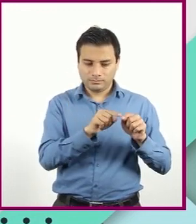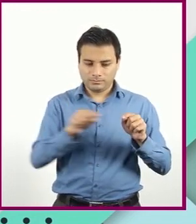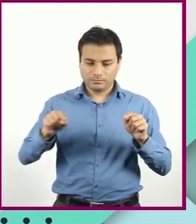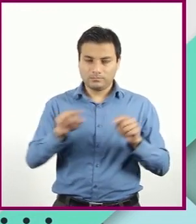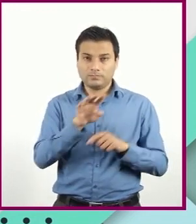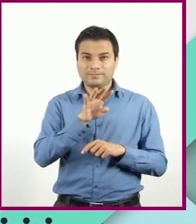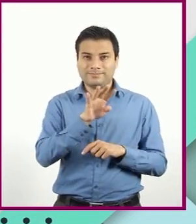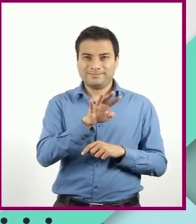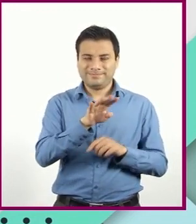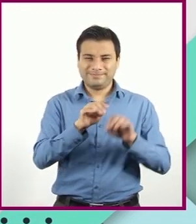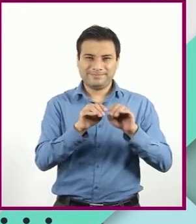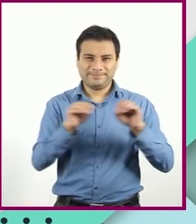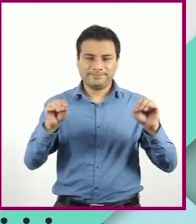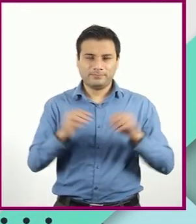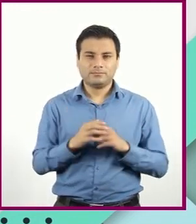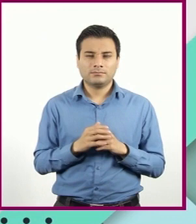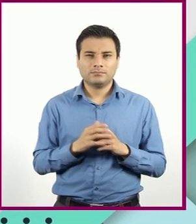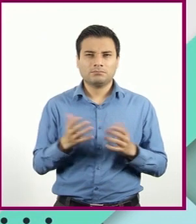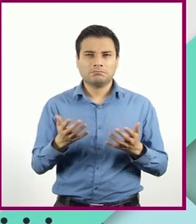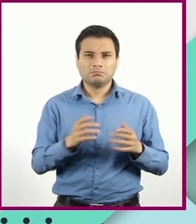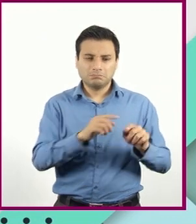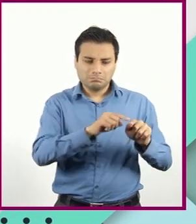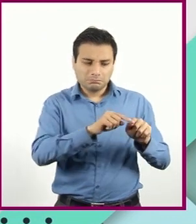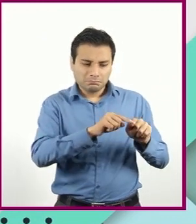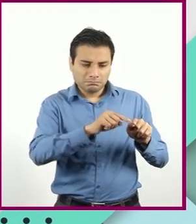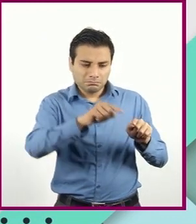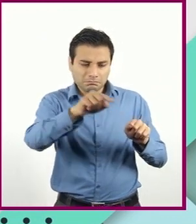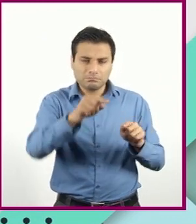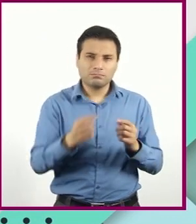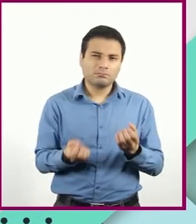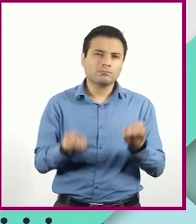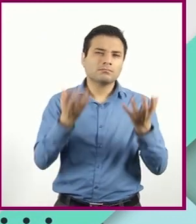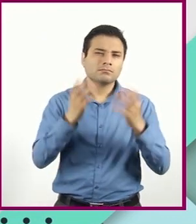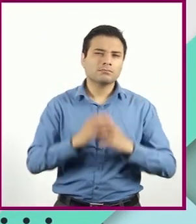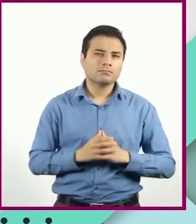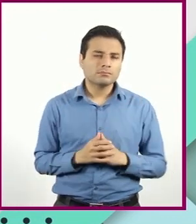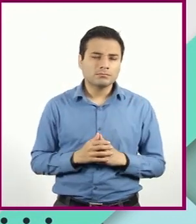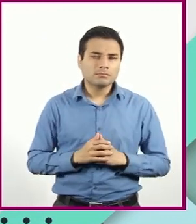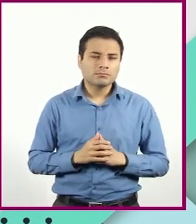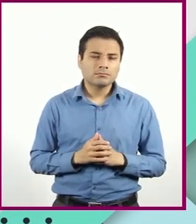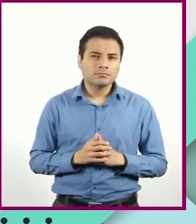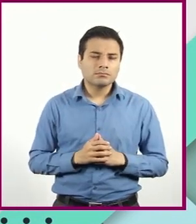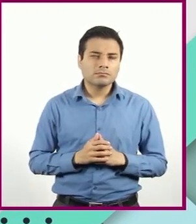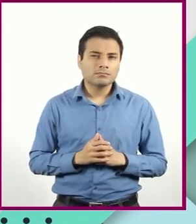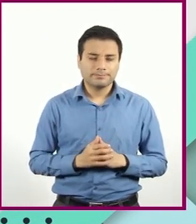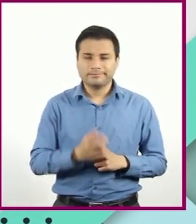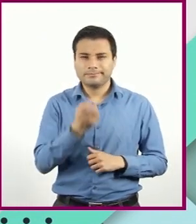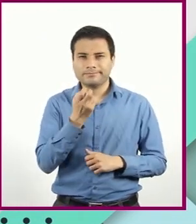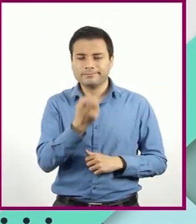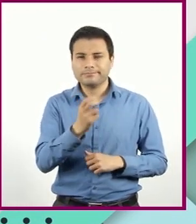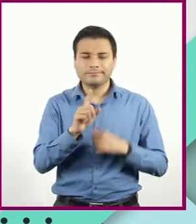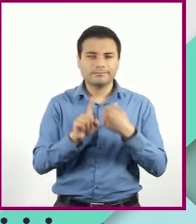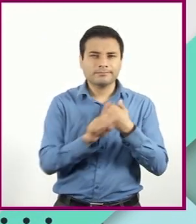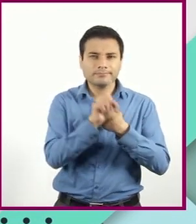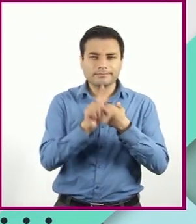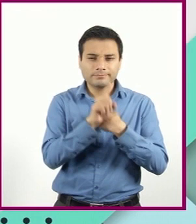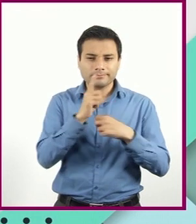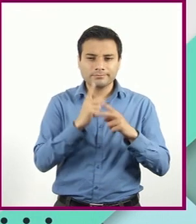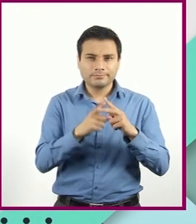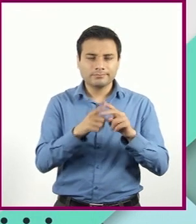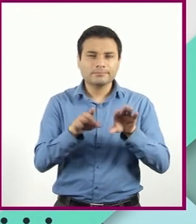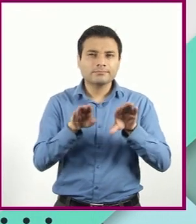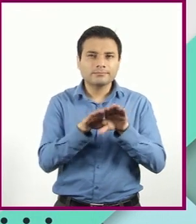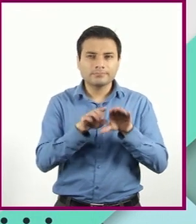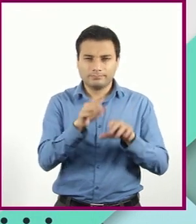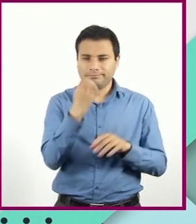19 metros. ¿Cuántos metros medirá la longitud de la barda? Para dar solución a este problema, debemos